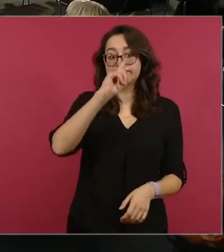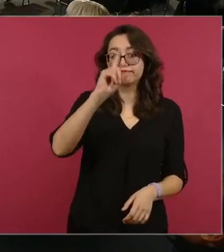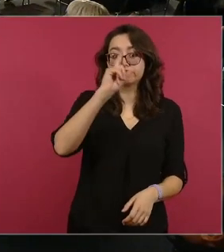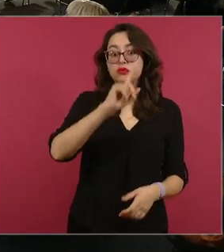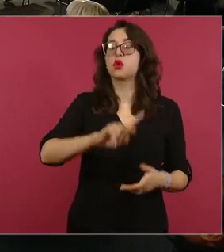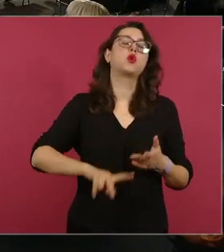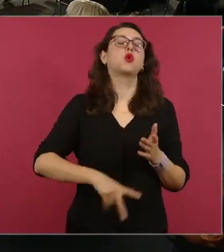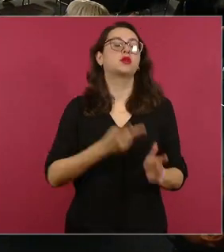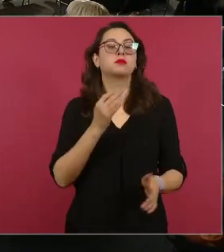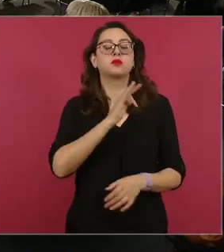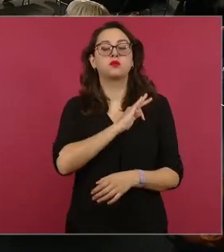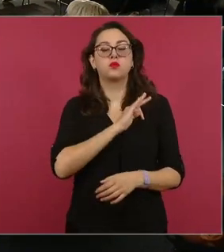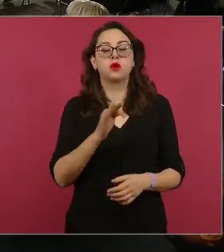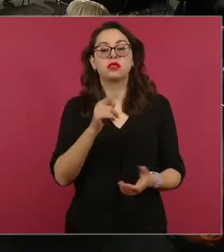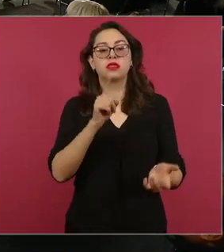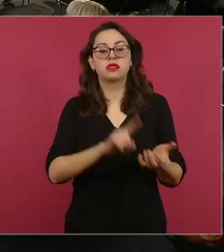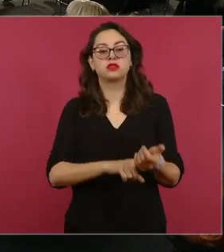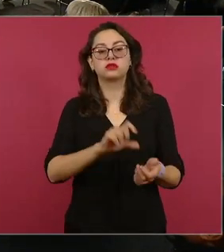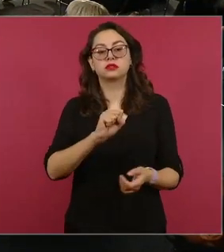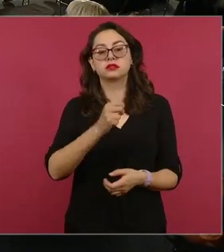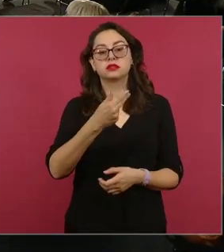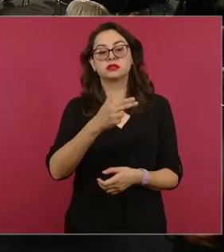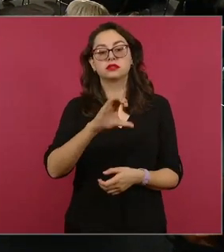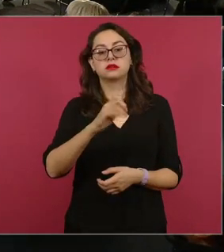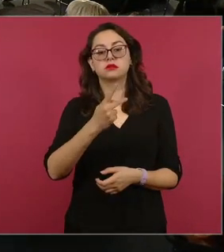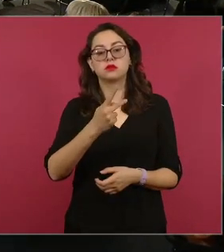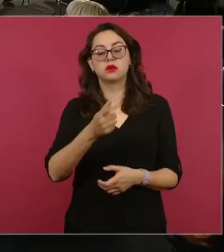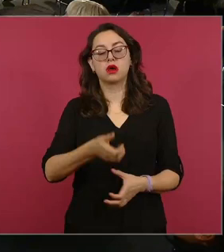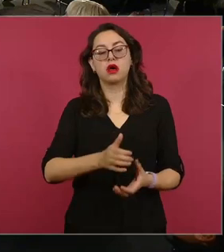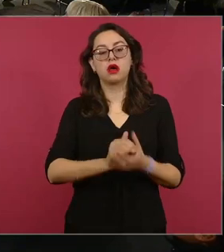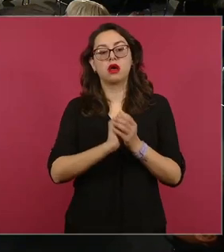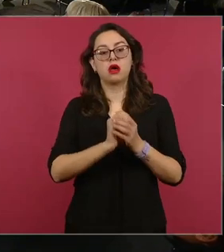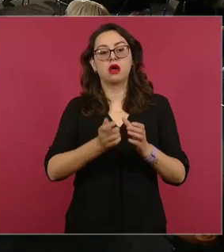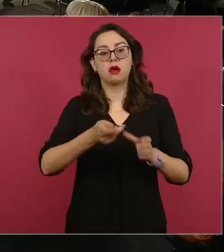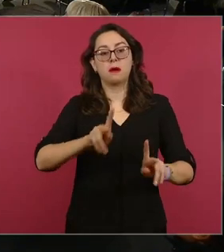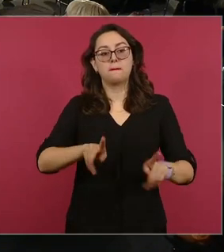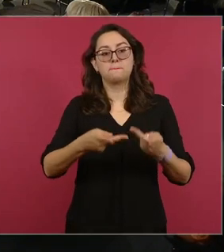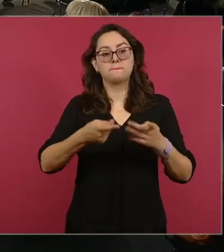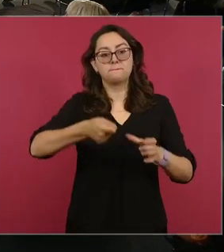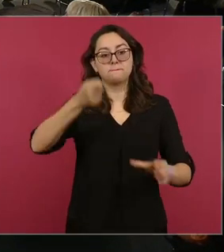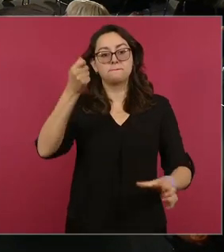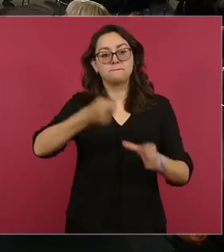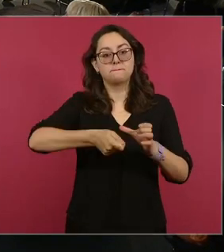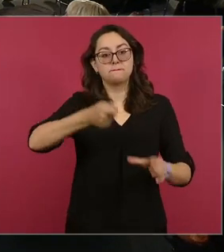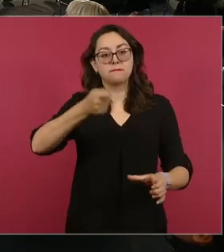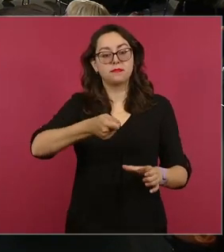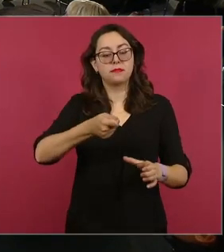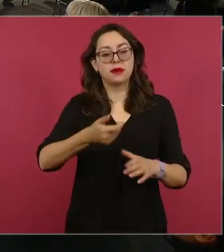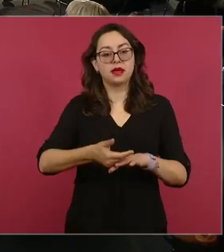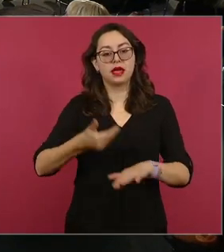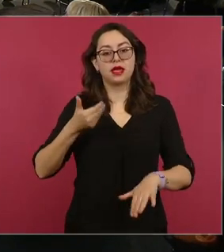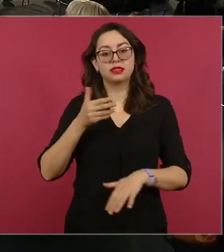las subastas como estaba establecido antes del 30 de agosto, o